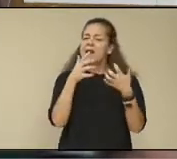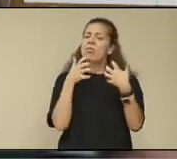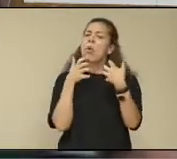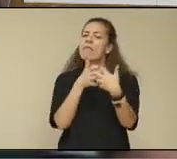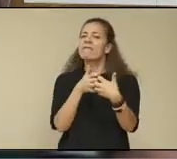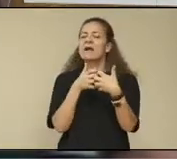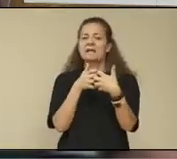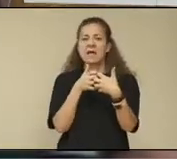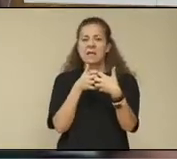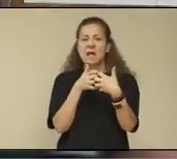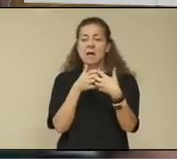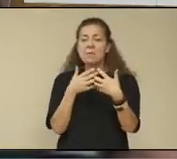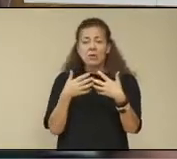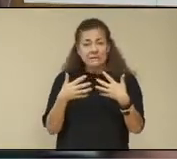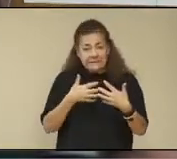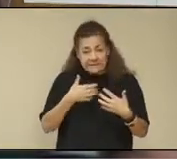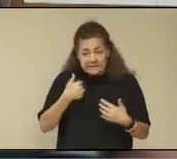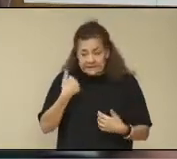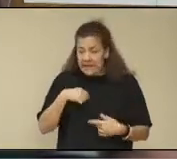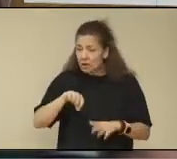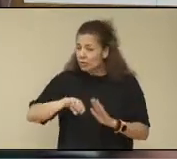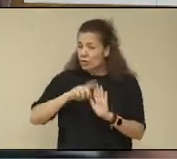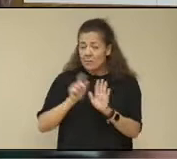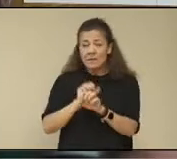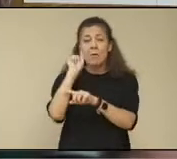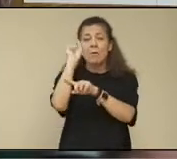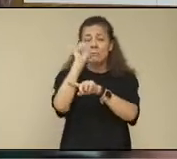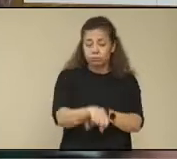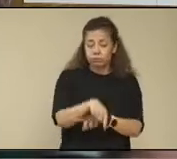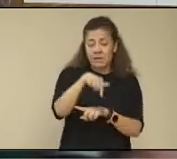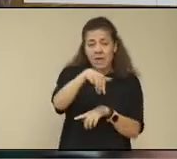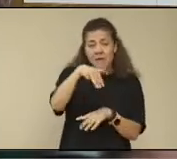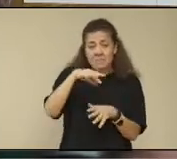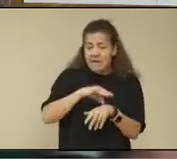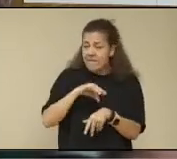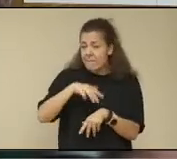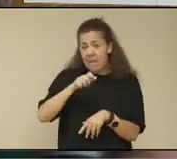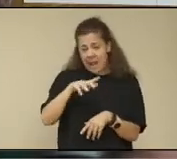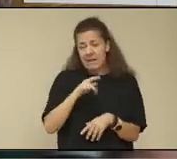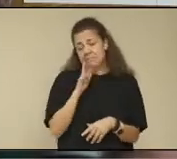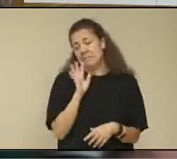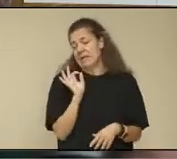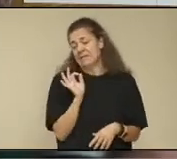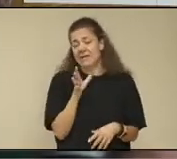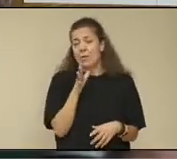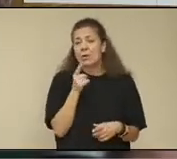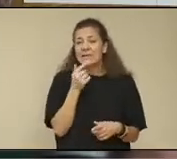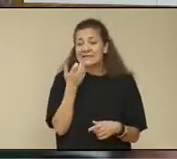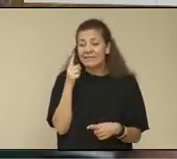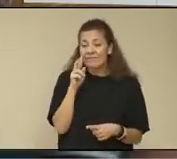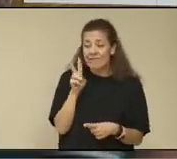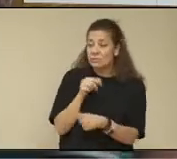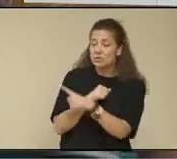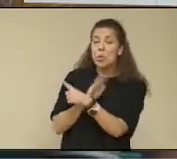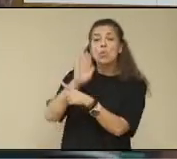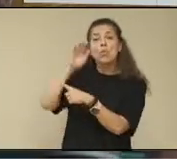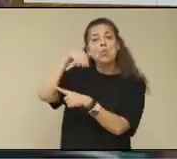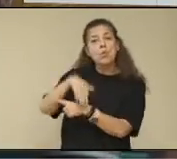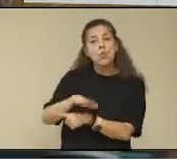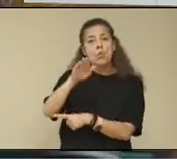no se había ganado la guerra contra la malaria, y realmente un poco es así, porque si observamos las curvas,